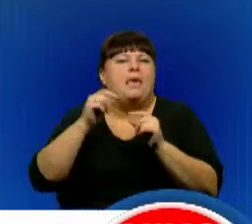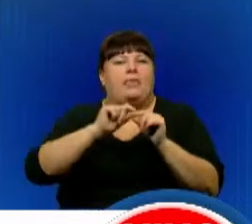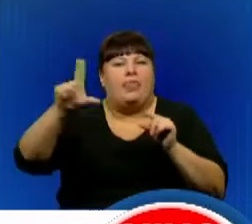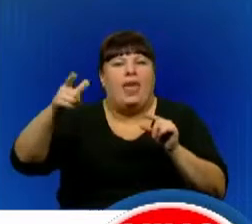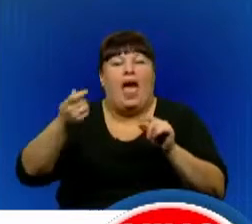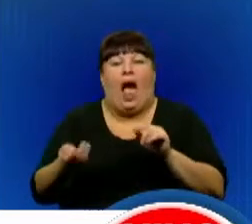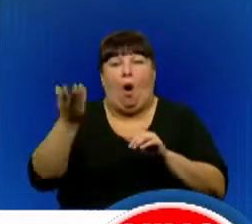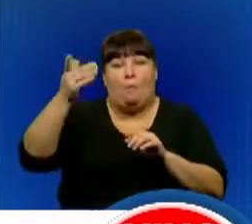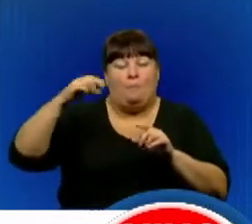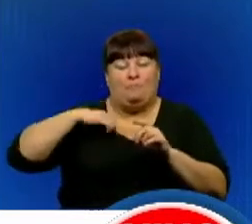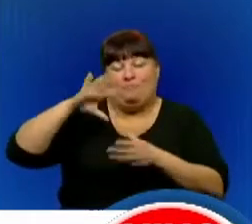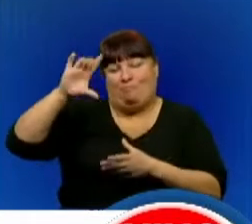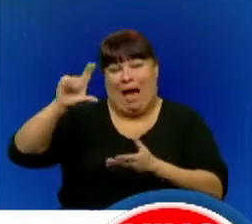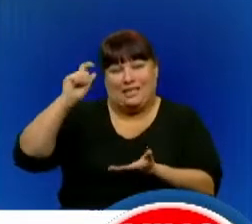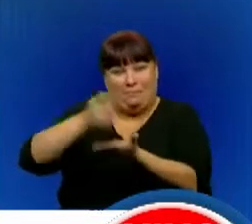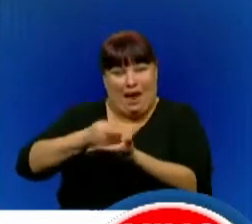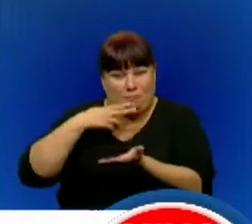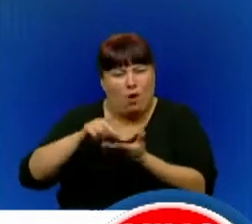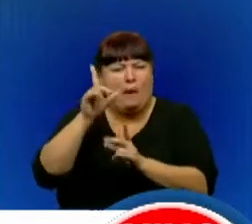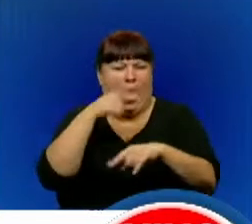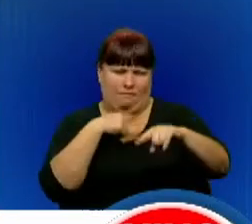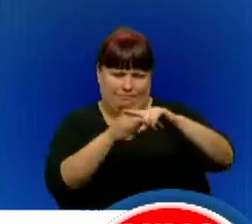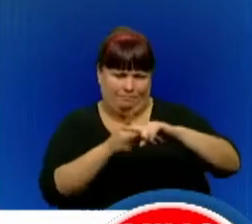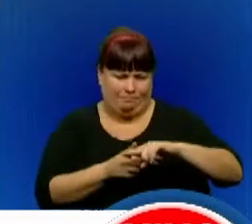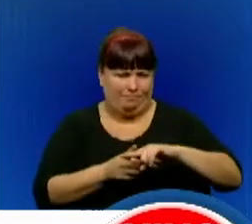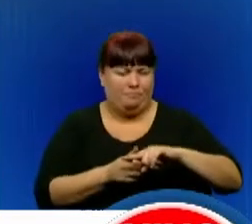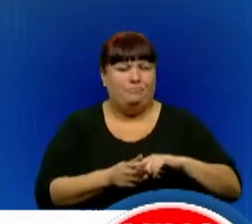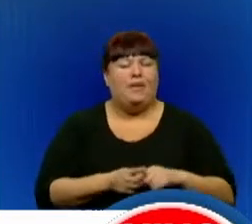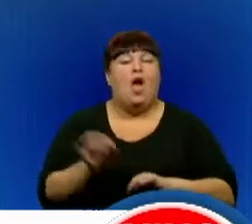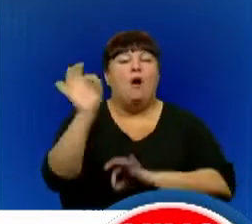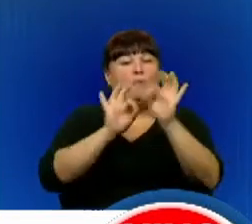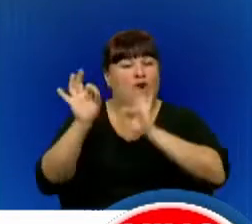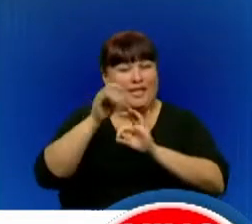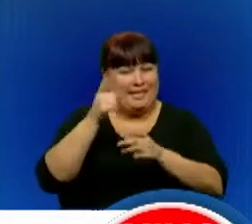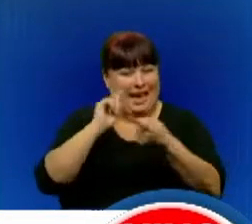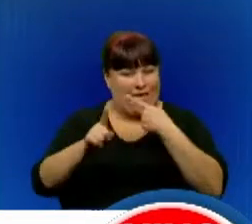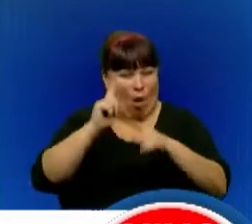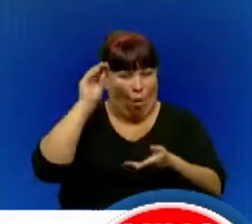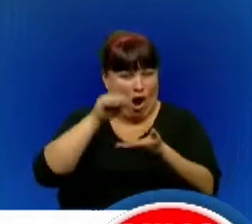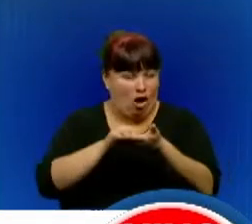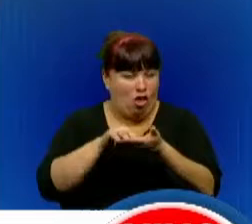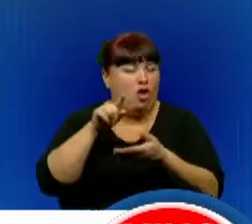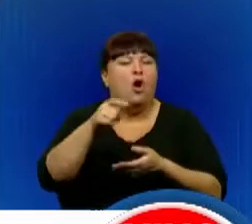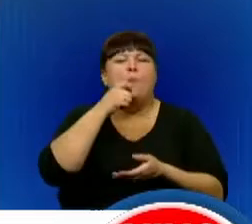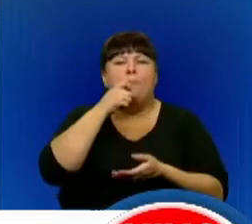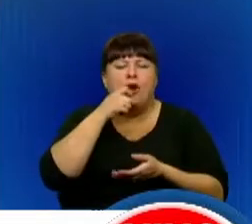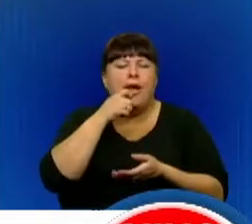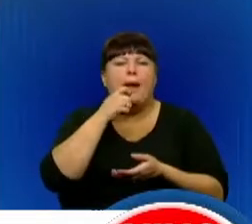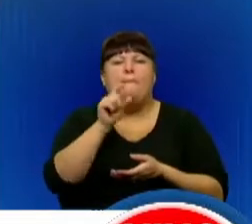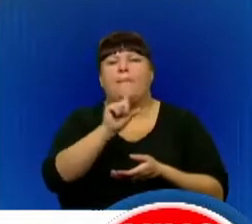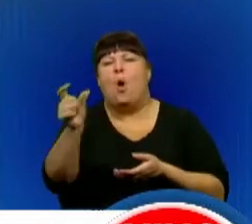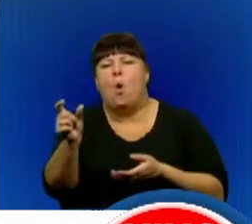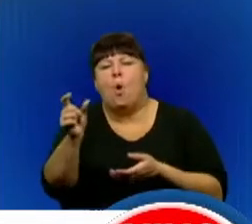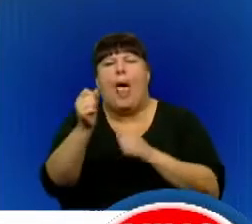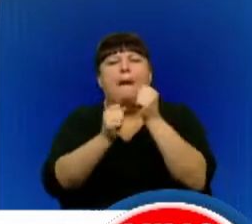progresista, déjeme sacarle algunas cuentas. En las alícuotas que se establecieron, si yo tomo una pequeña o